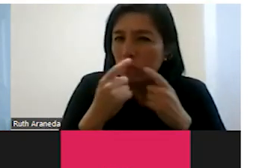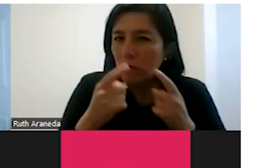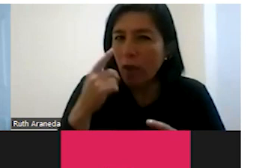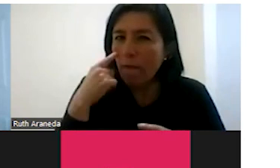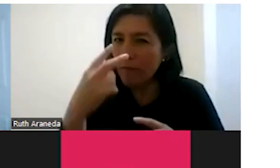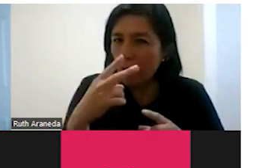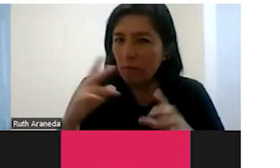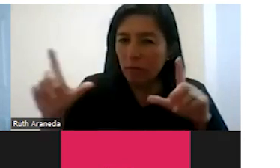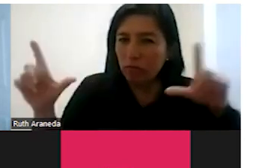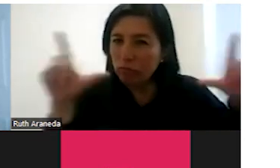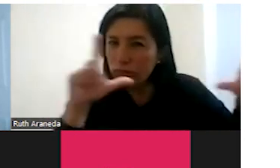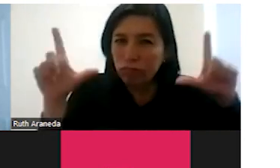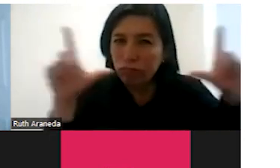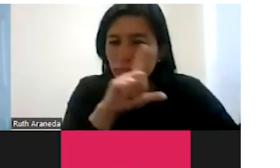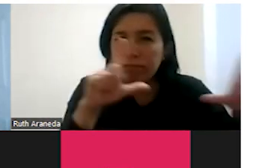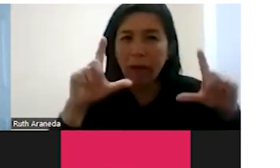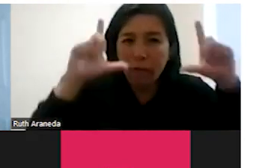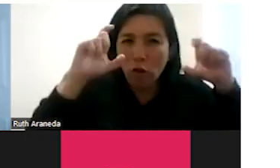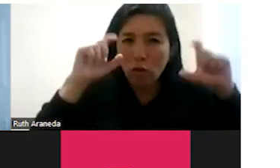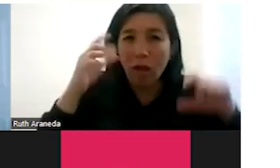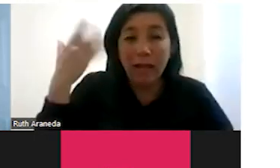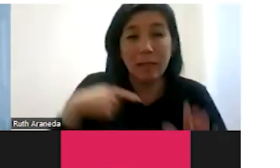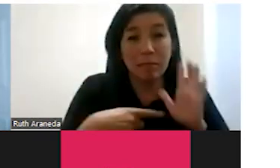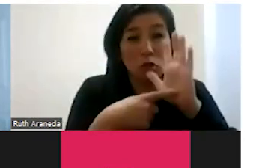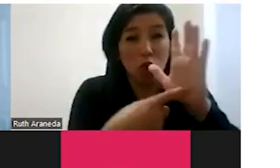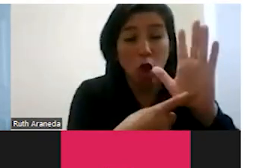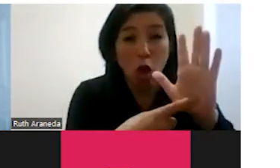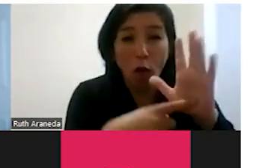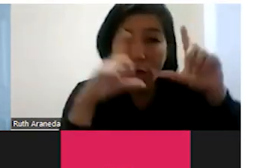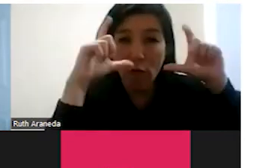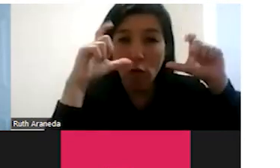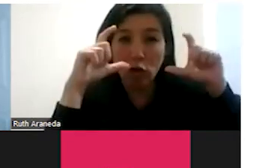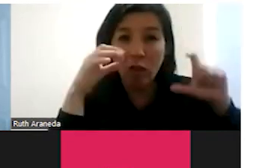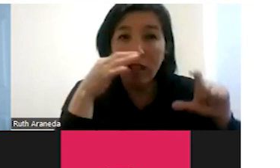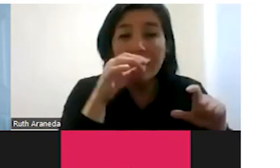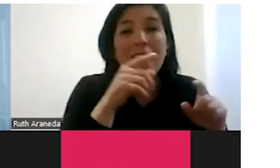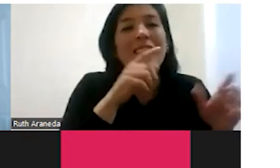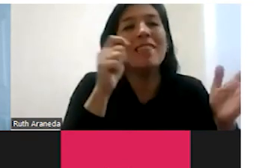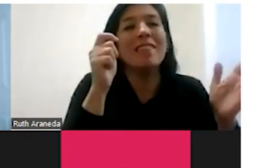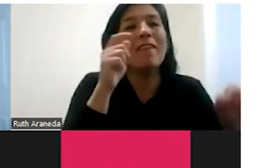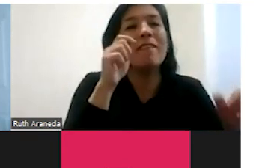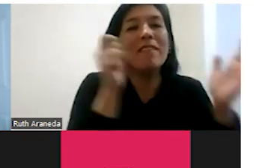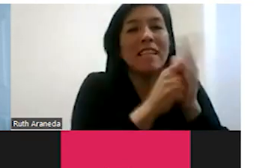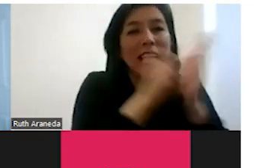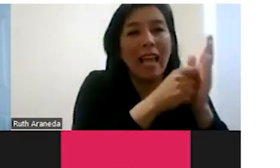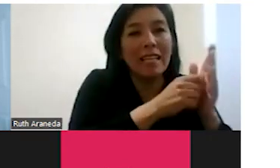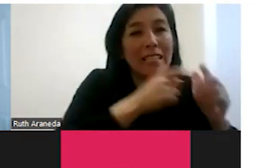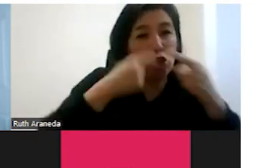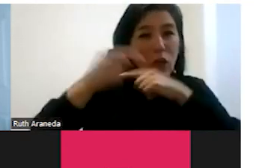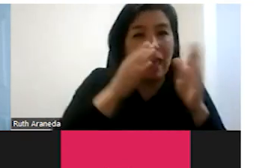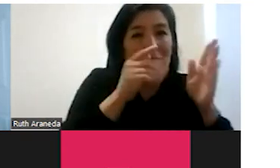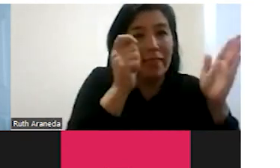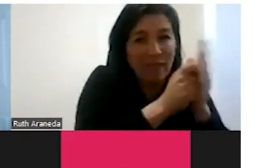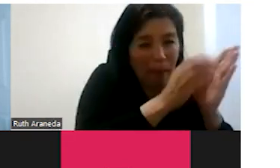hizo José Miguel, en la primera diapositiva que sale la línea de tiempo, tengo una duda porque